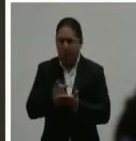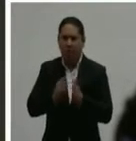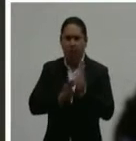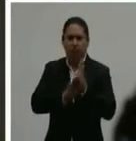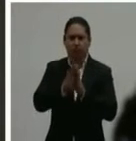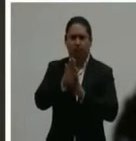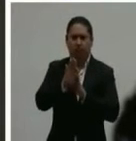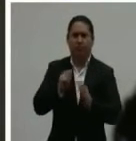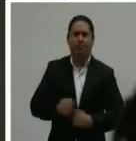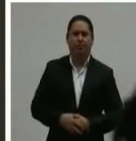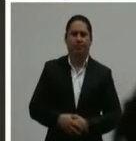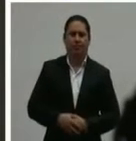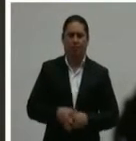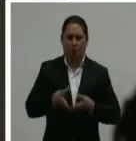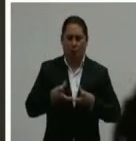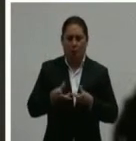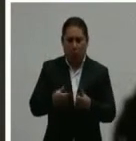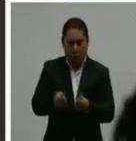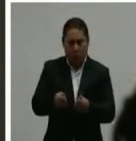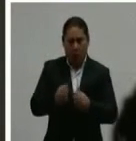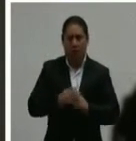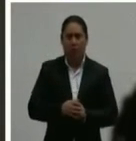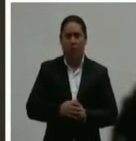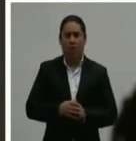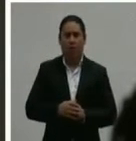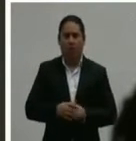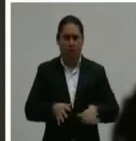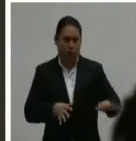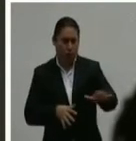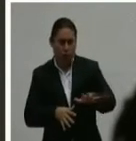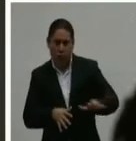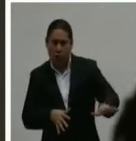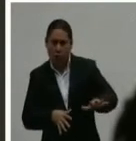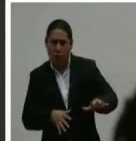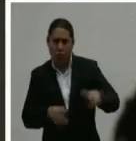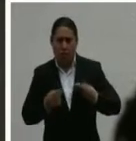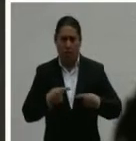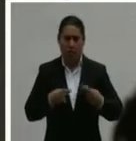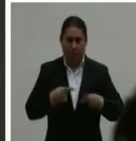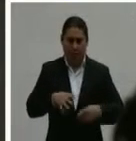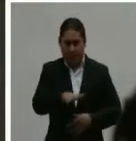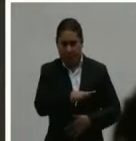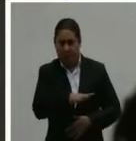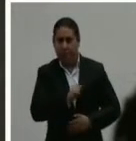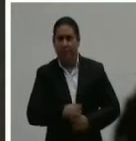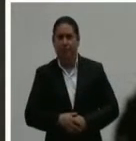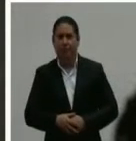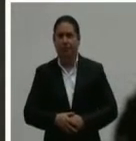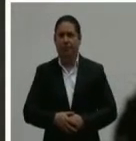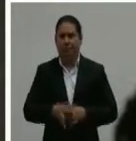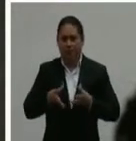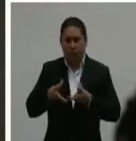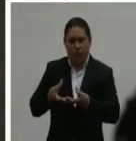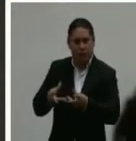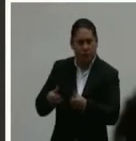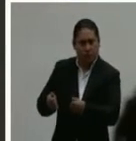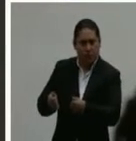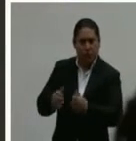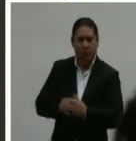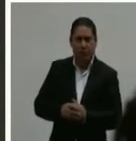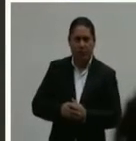Desarrollo, el gasto del sector público presupuestario, el gasto